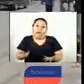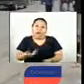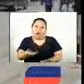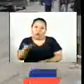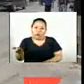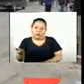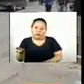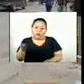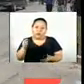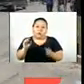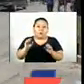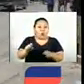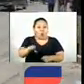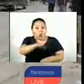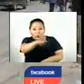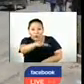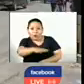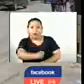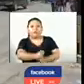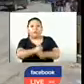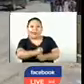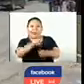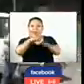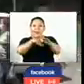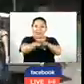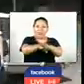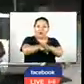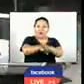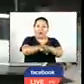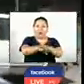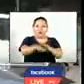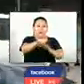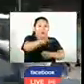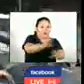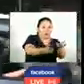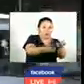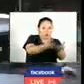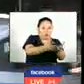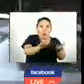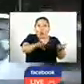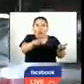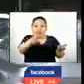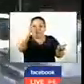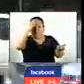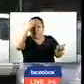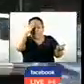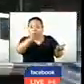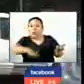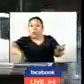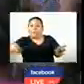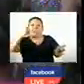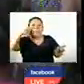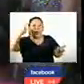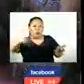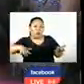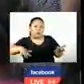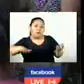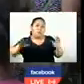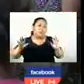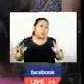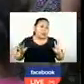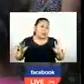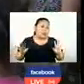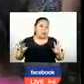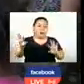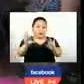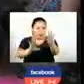solicitando que nos puedan habilitar zonas seguras dentro del mercado claro lejos de la zona cero entendemos que es una zona muy peligrosa pero que